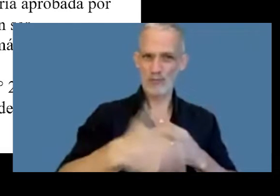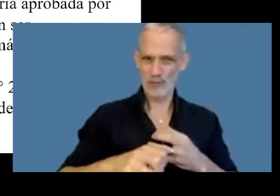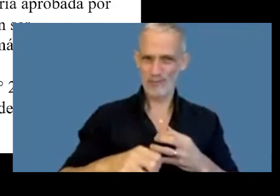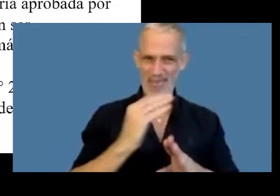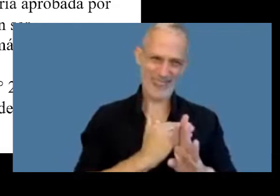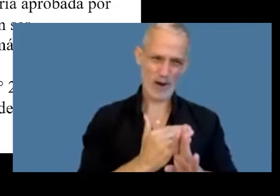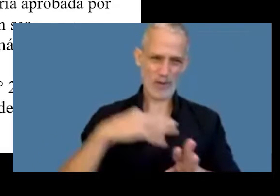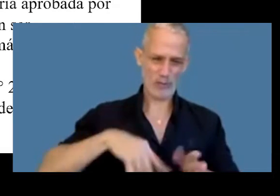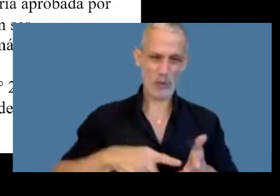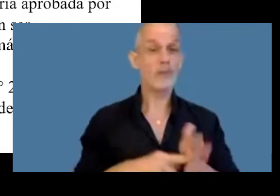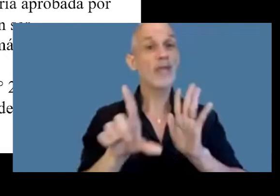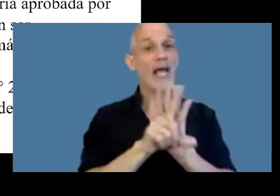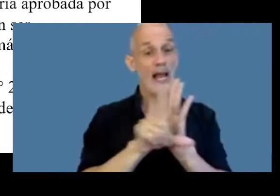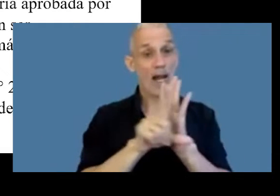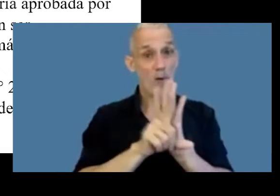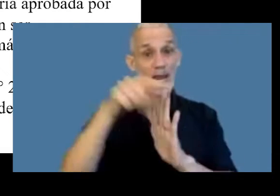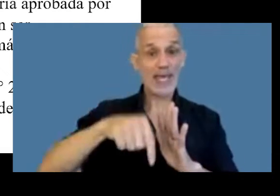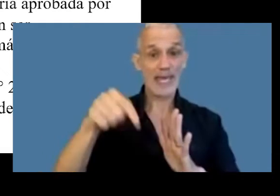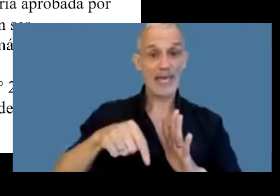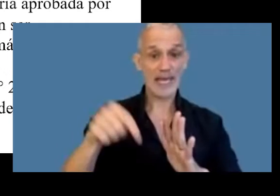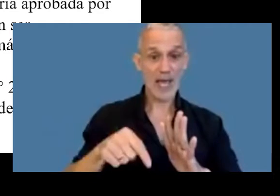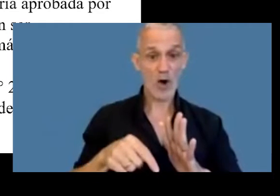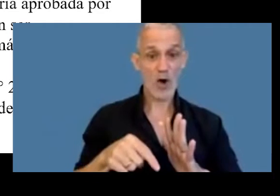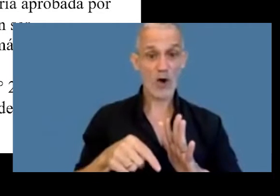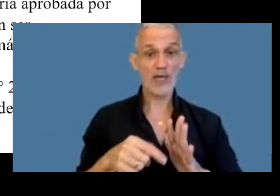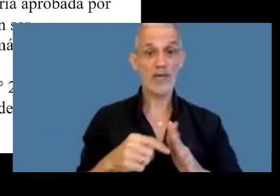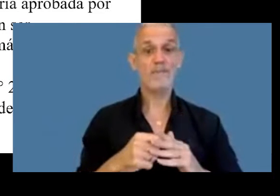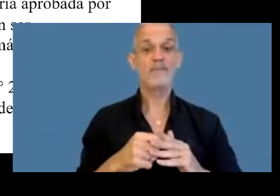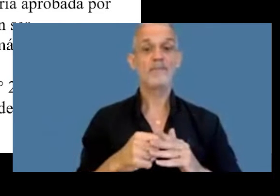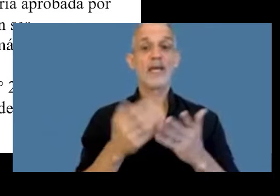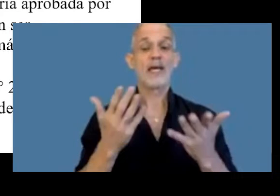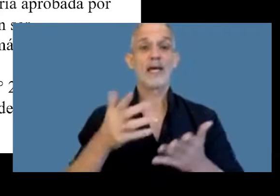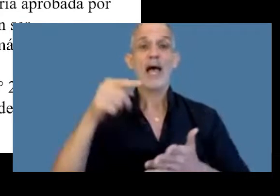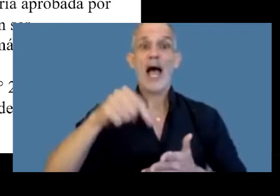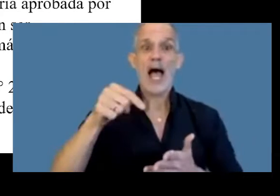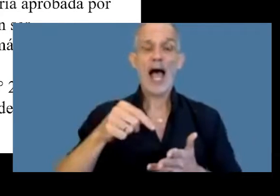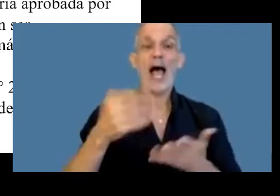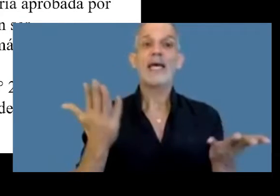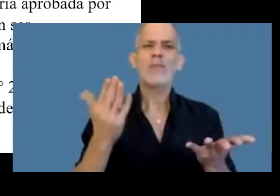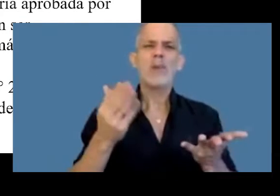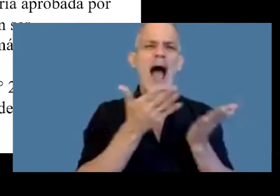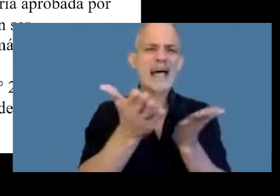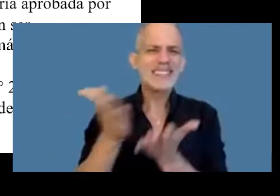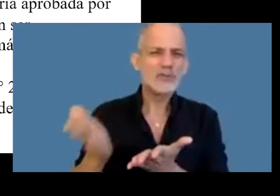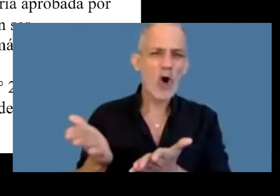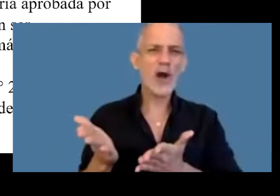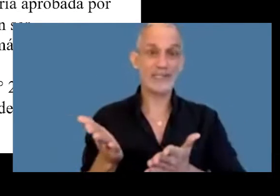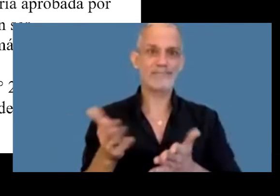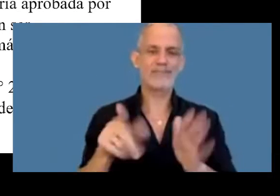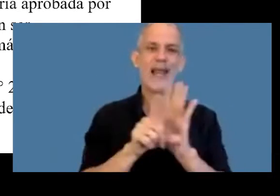Una ley que hoy está muy en boca de todos, especialmente los asesores, es la ley